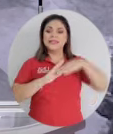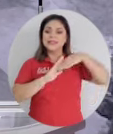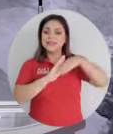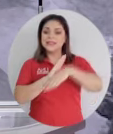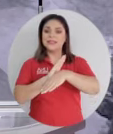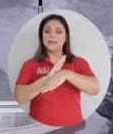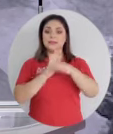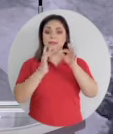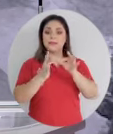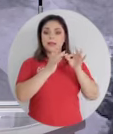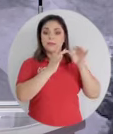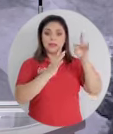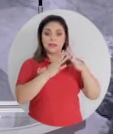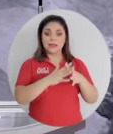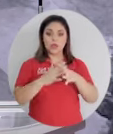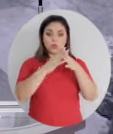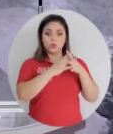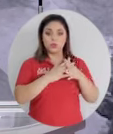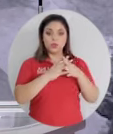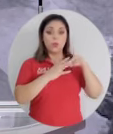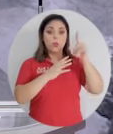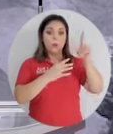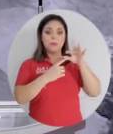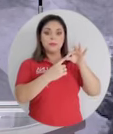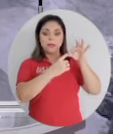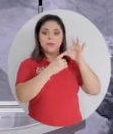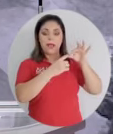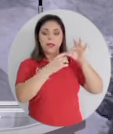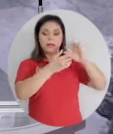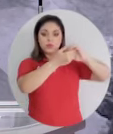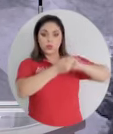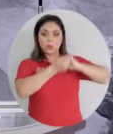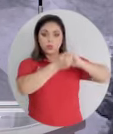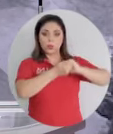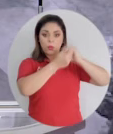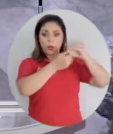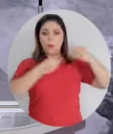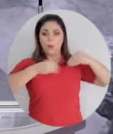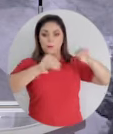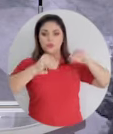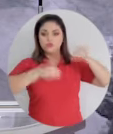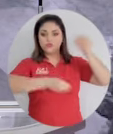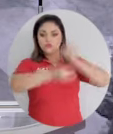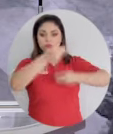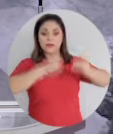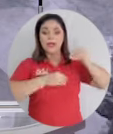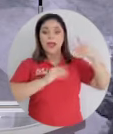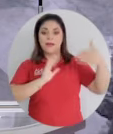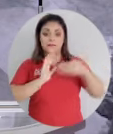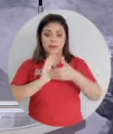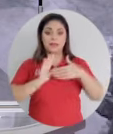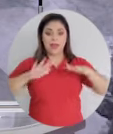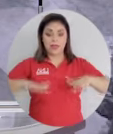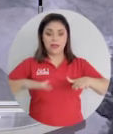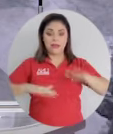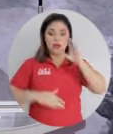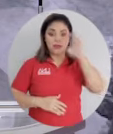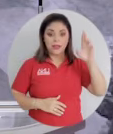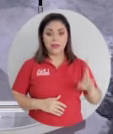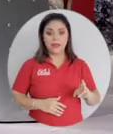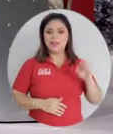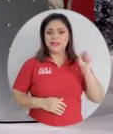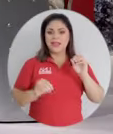crisis, principalmente en los Estados Unidos, uno de nuestros principales socios comerciales, pues ha tenido un impacto directo en la economía nacional. Por